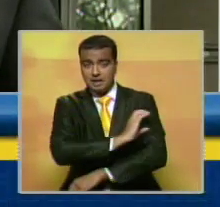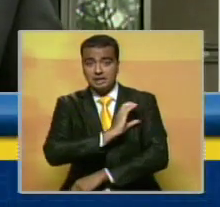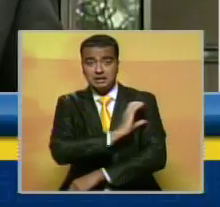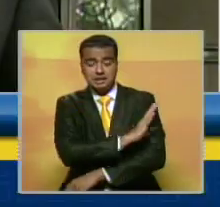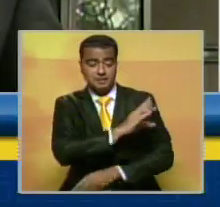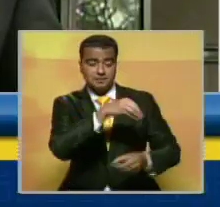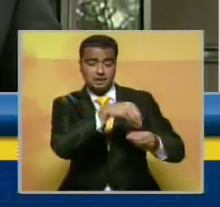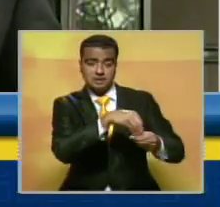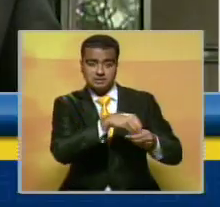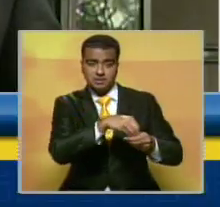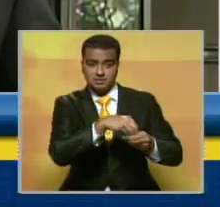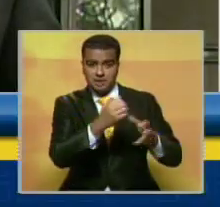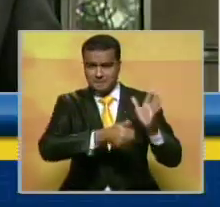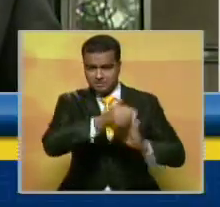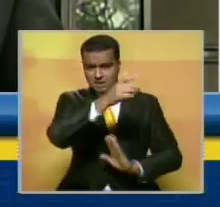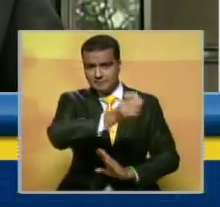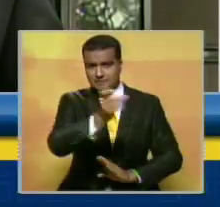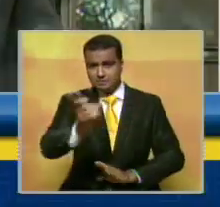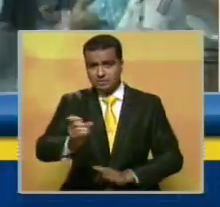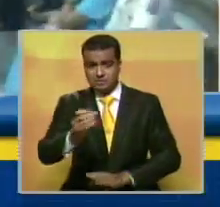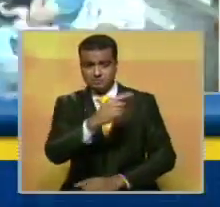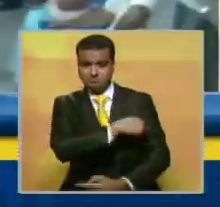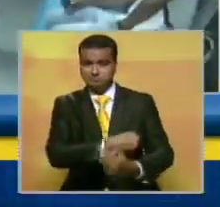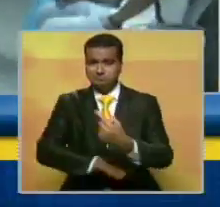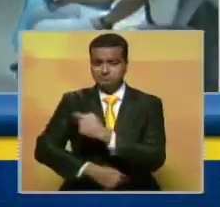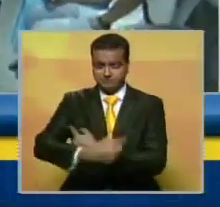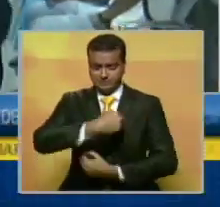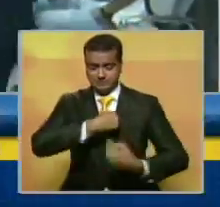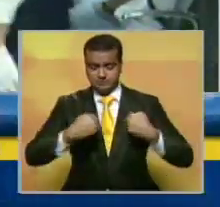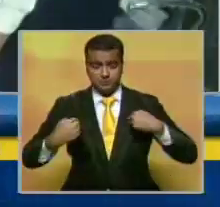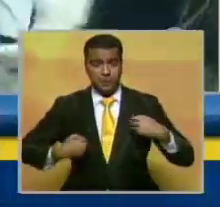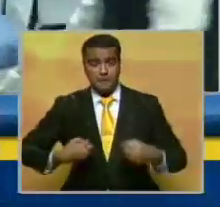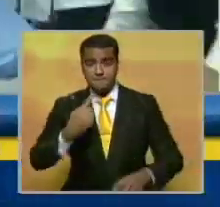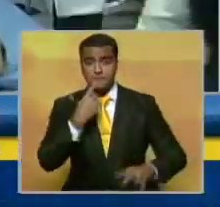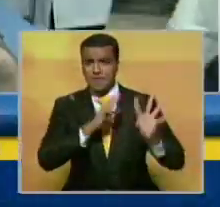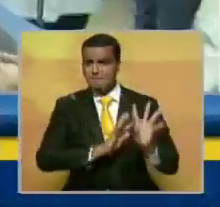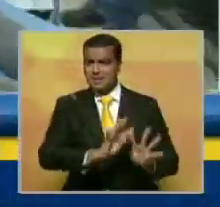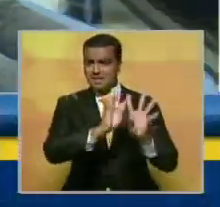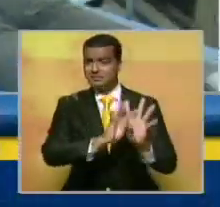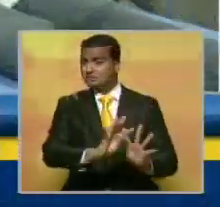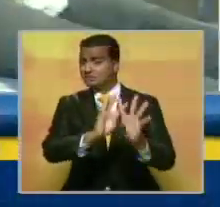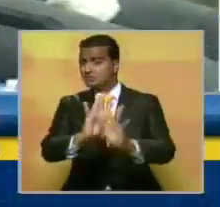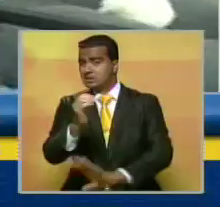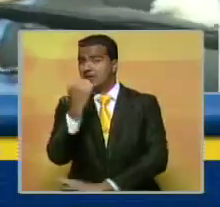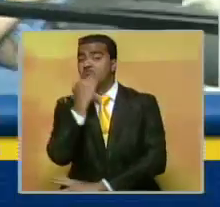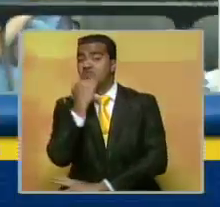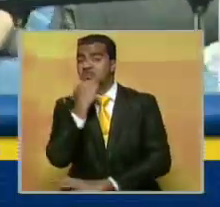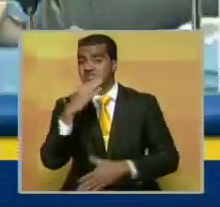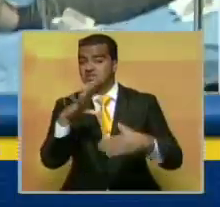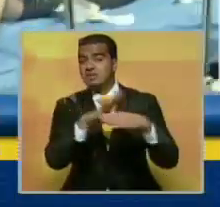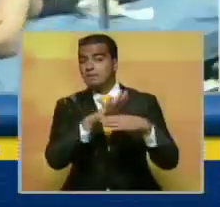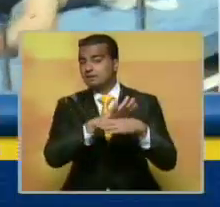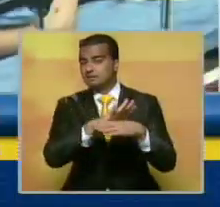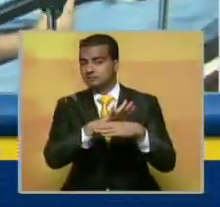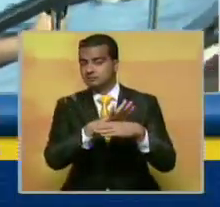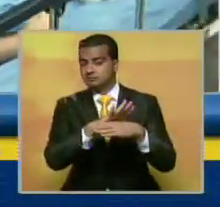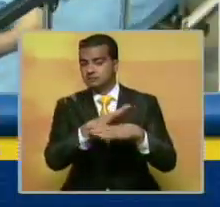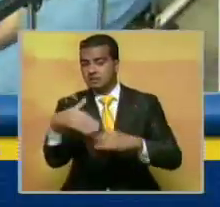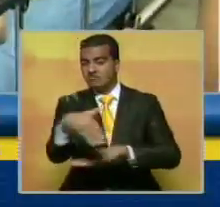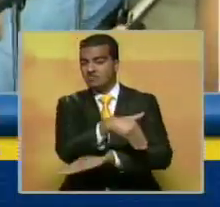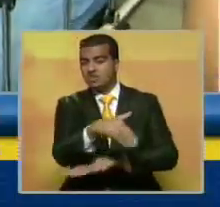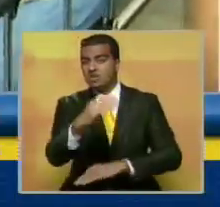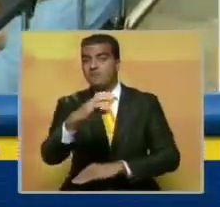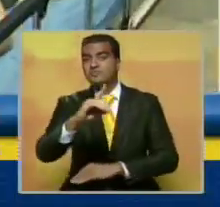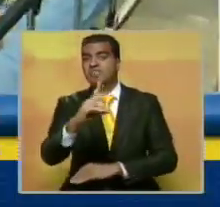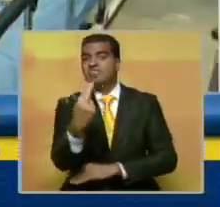fueron ingresadas la mayoría de las personas que recibieron impactos de bala durante la manifestación registrada este martes en la avenida